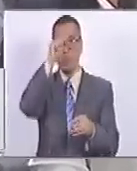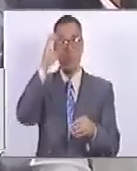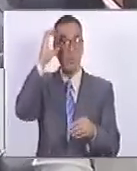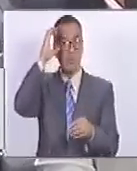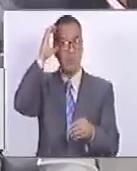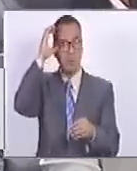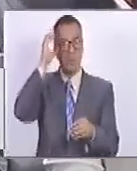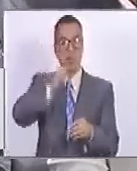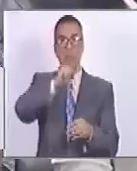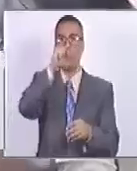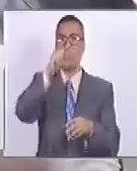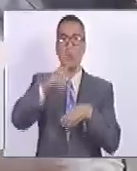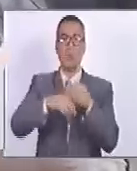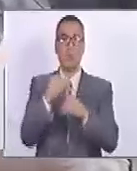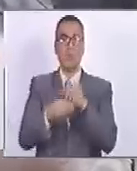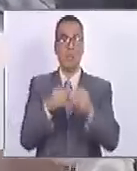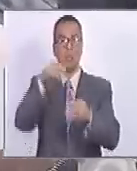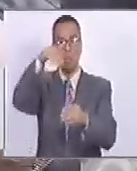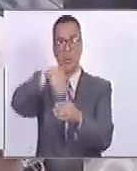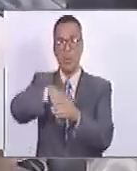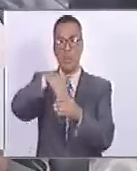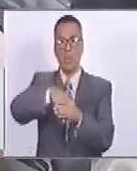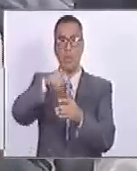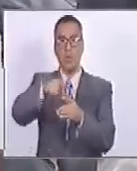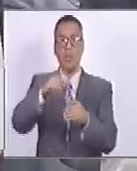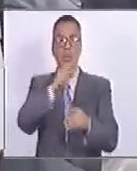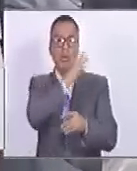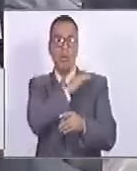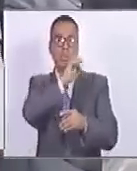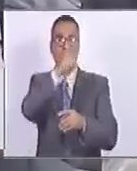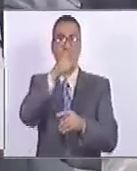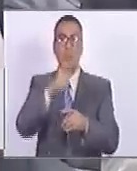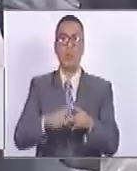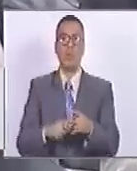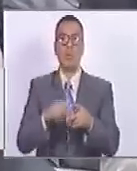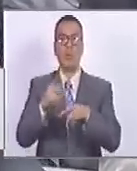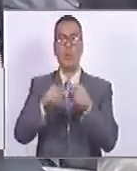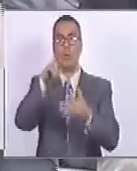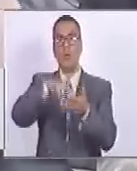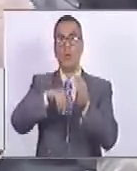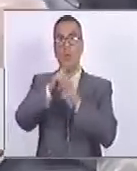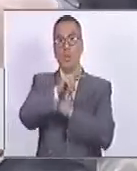realizaron las elecciones de la Junta Directiva para el periodo